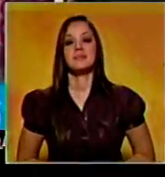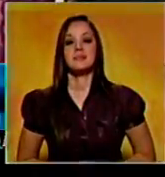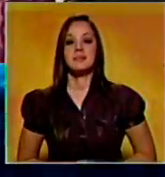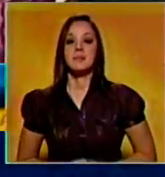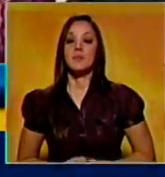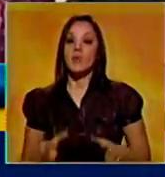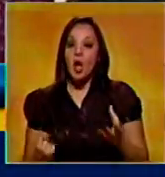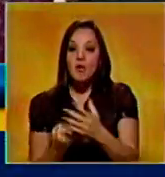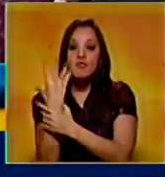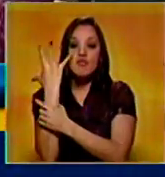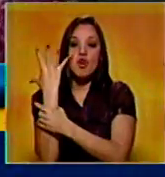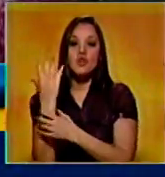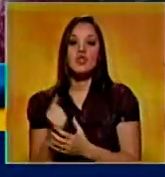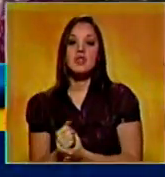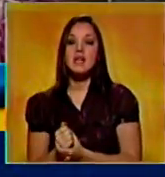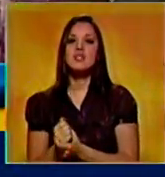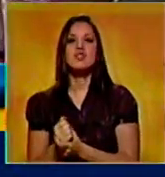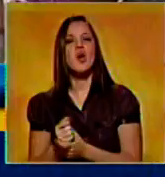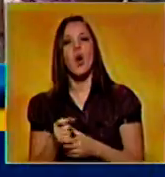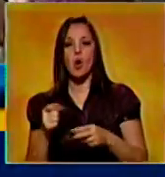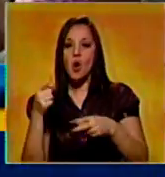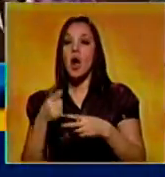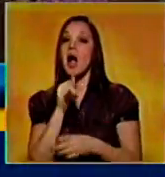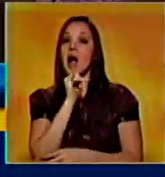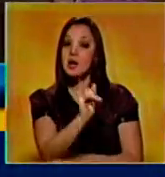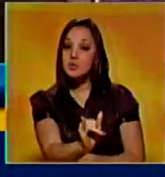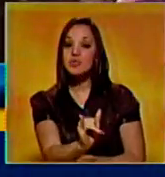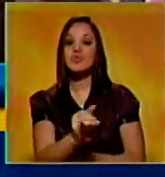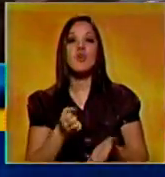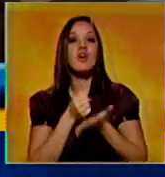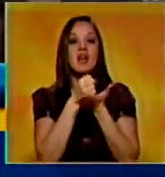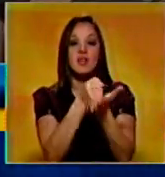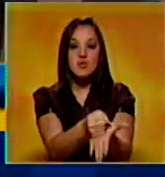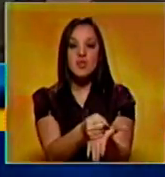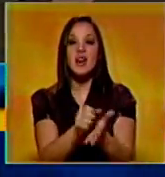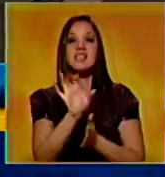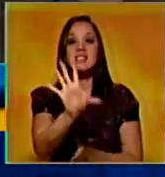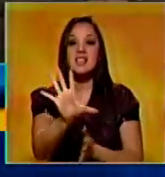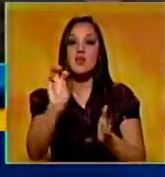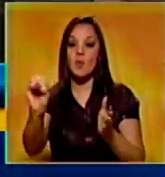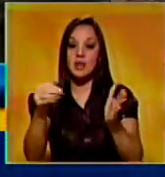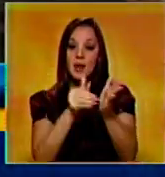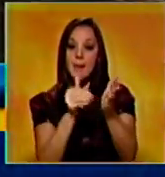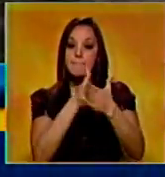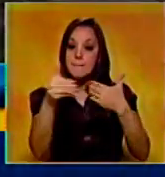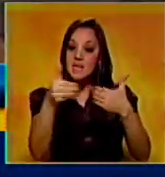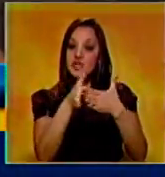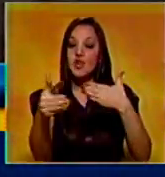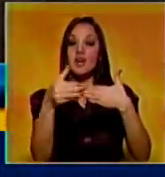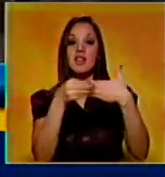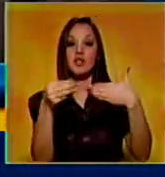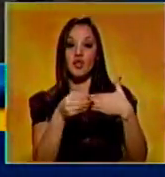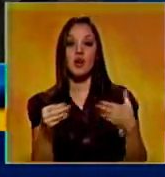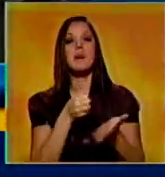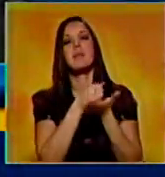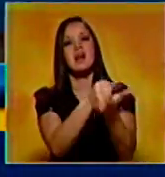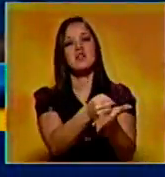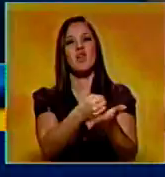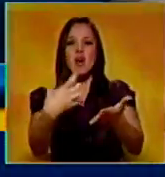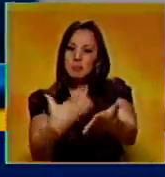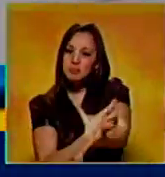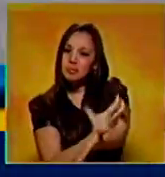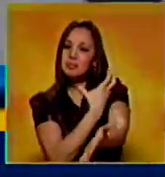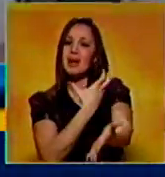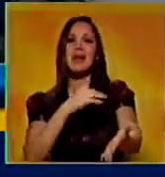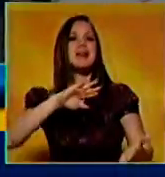La Fundación Bill y Melinda Gates anunció que donarán 50 millones de dólares para ayudar a combatir el brote de ébola en